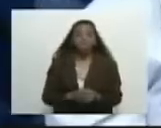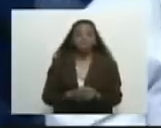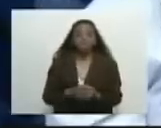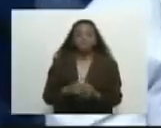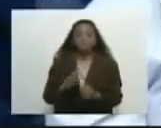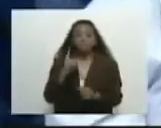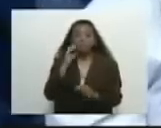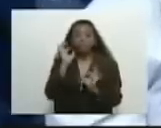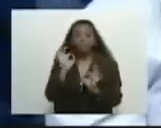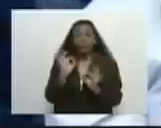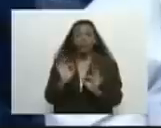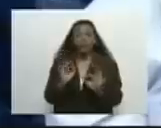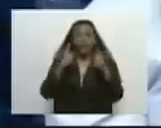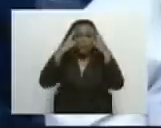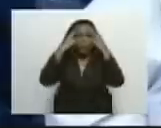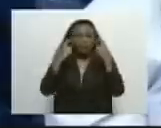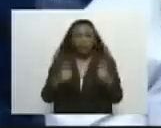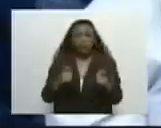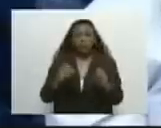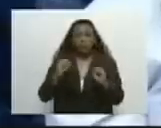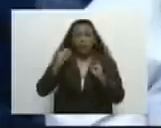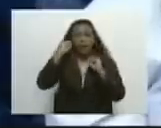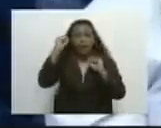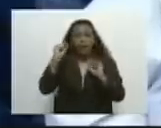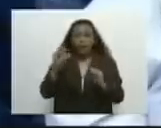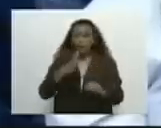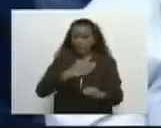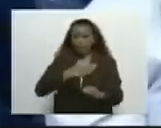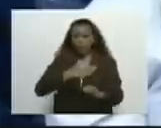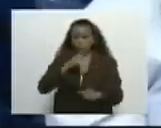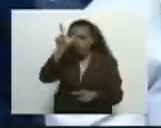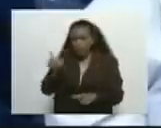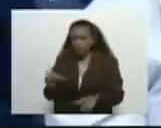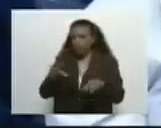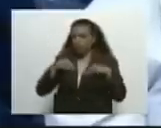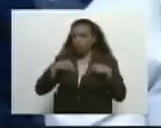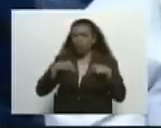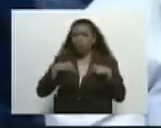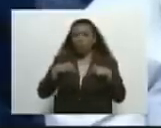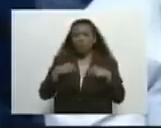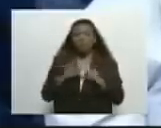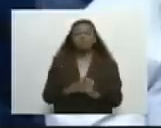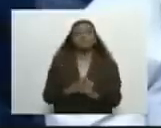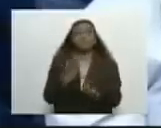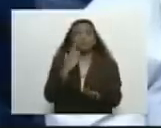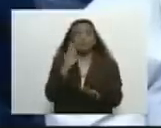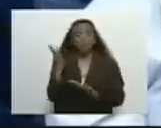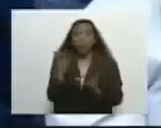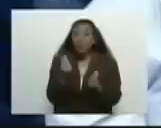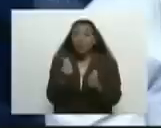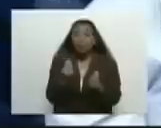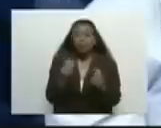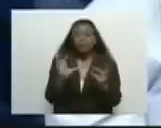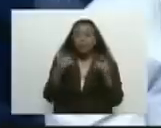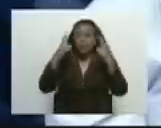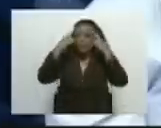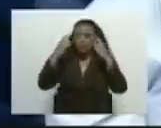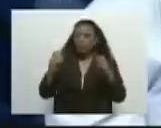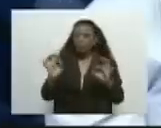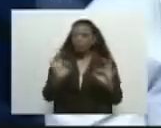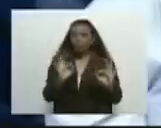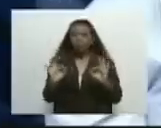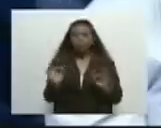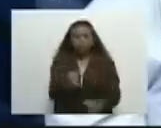obelisco, un héroe para nosotros, quien con mucha destreza,